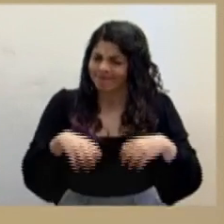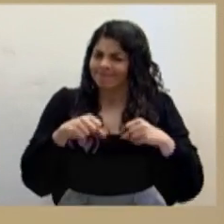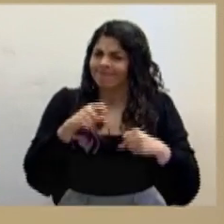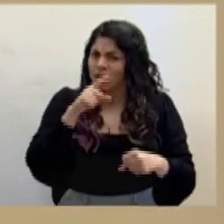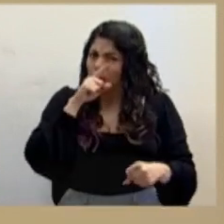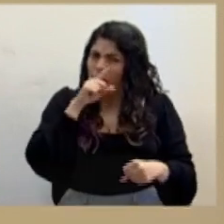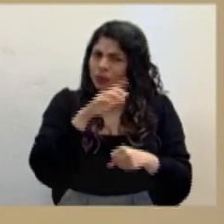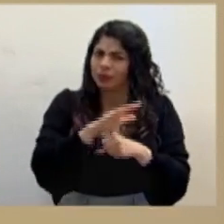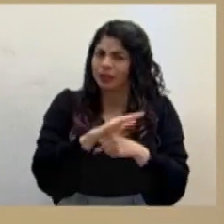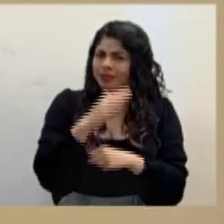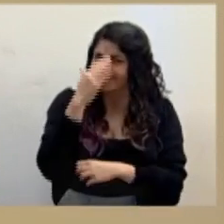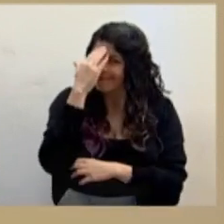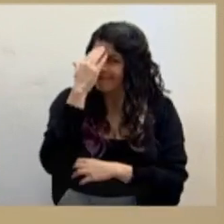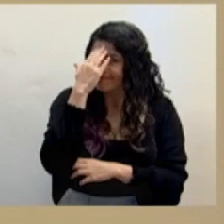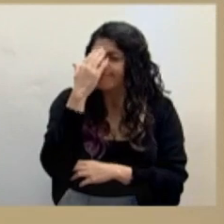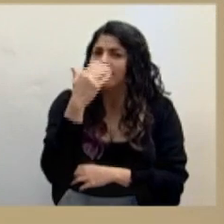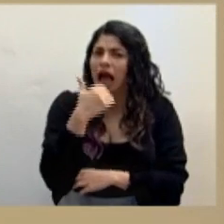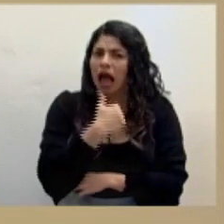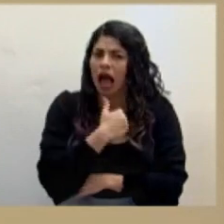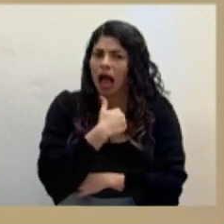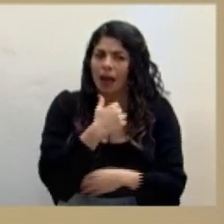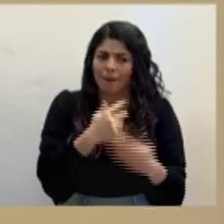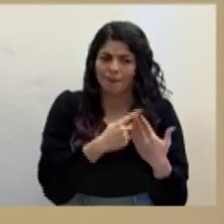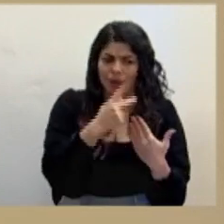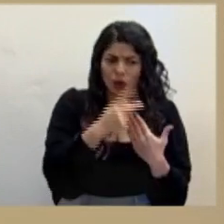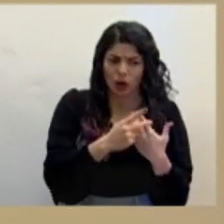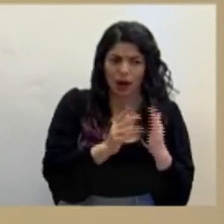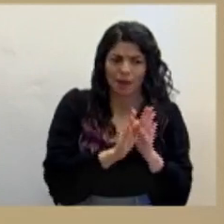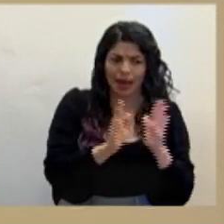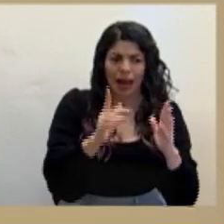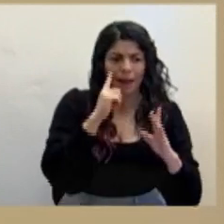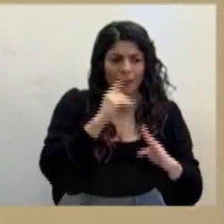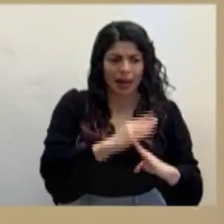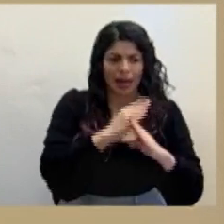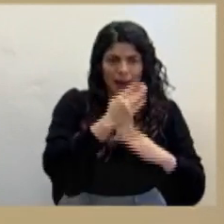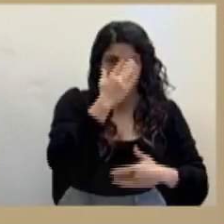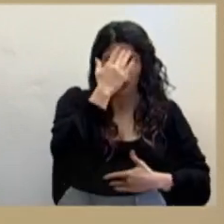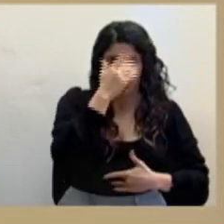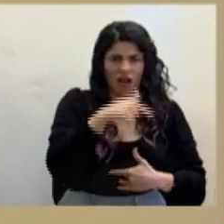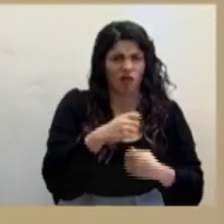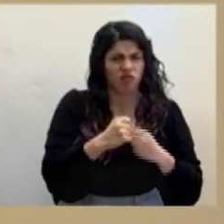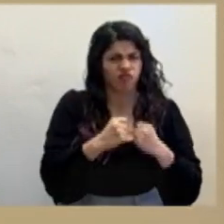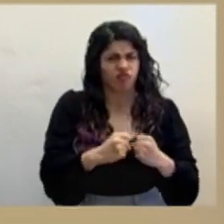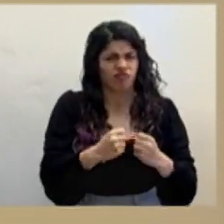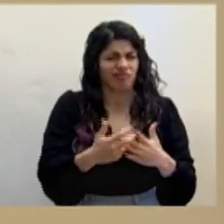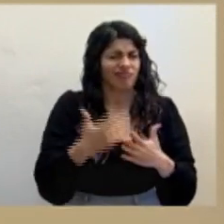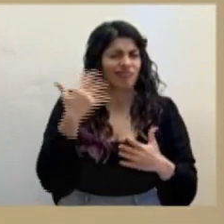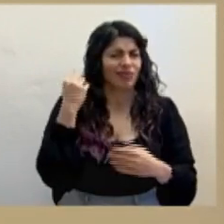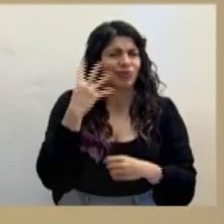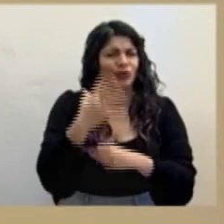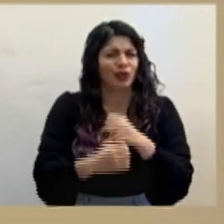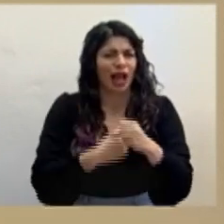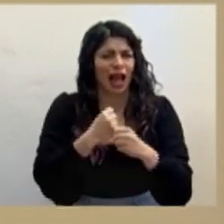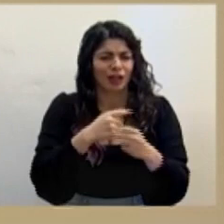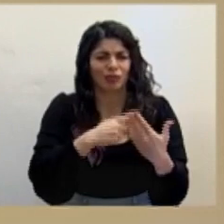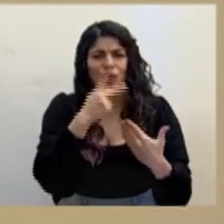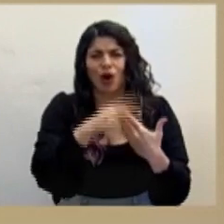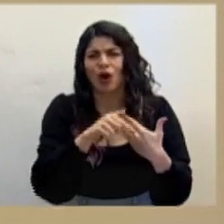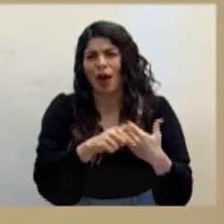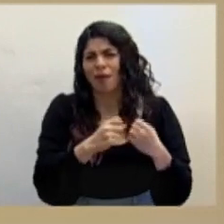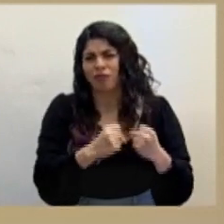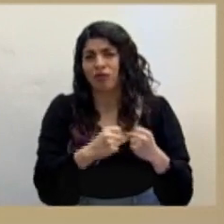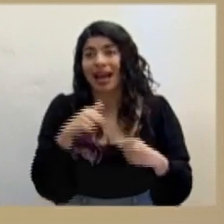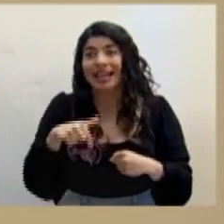compromiso, sabiendo que tenemos un programa ampliado de inmunizaciones que está fortalecido desde muchos años atrás. Es un